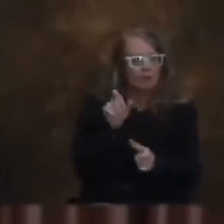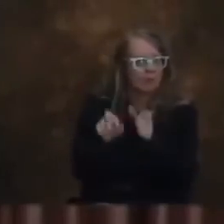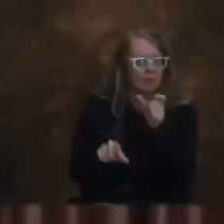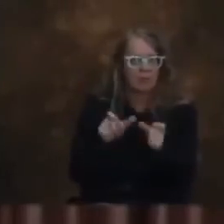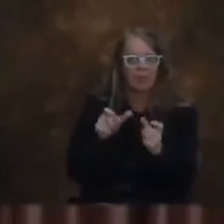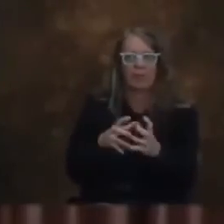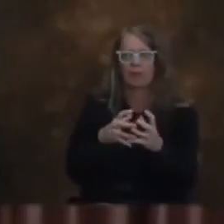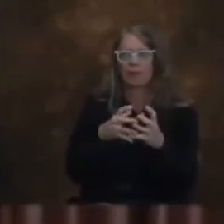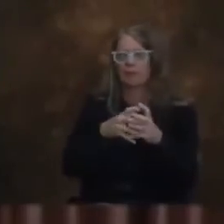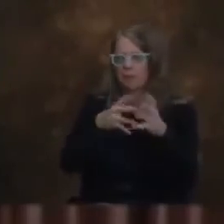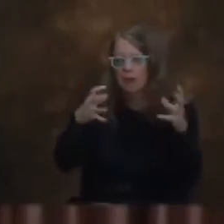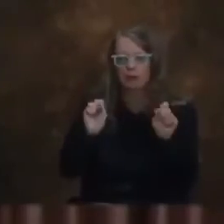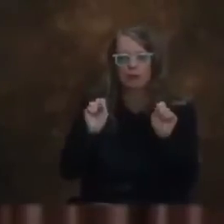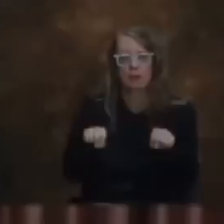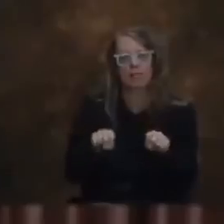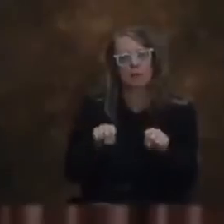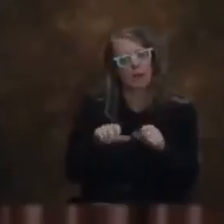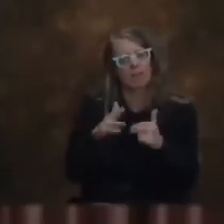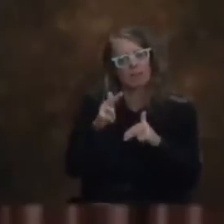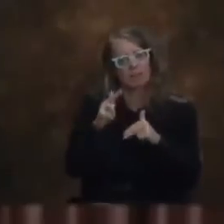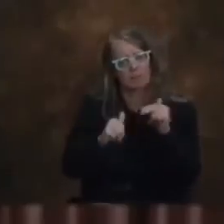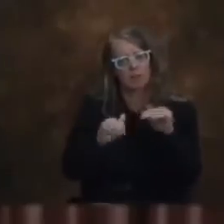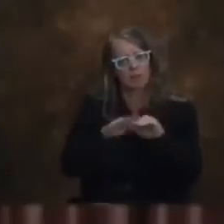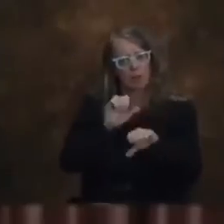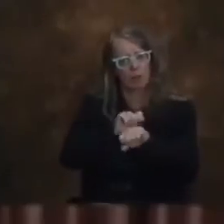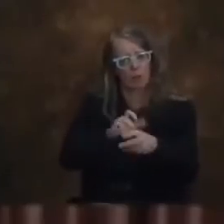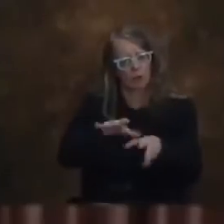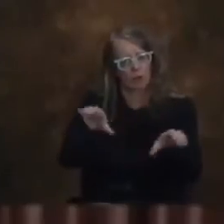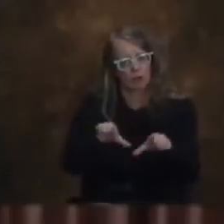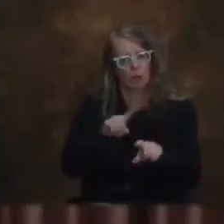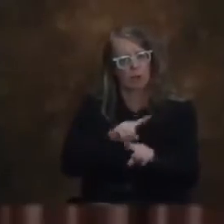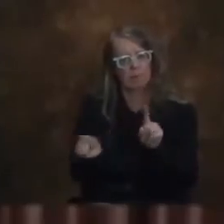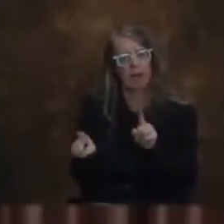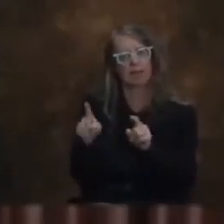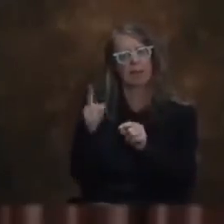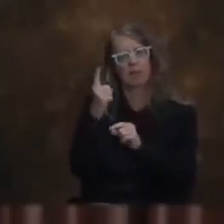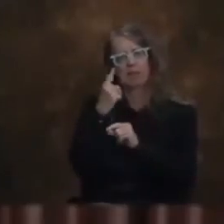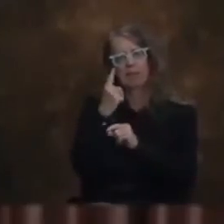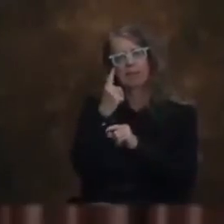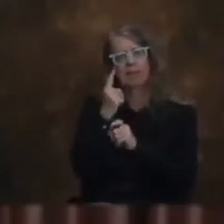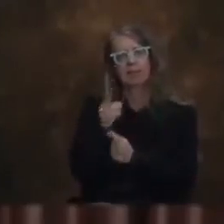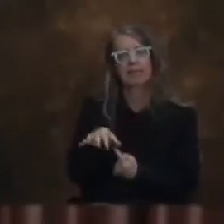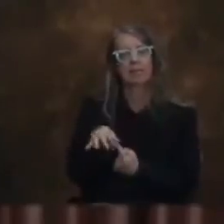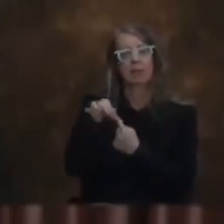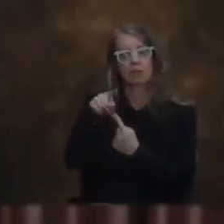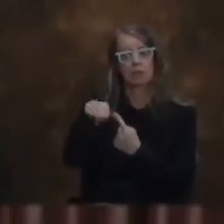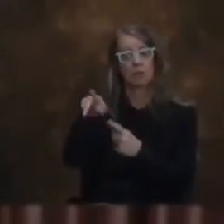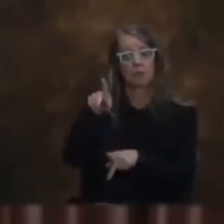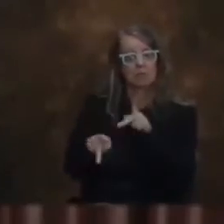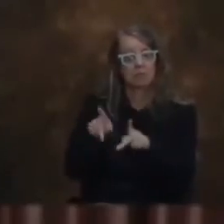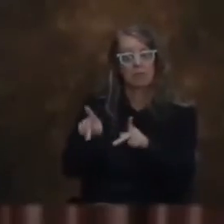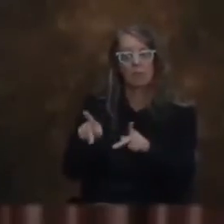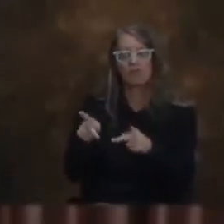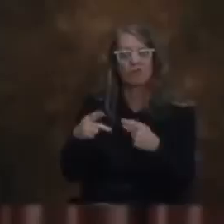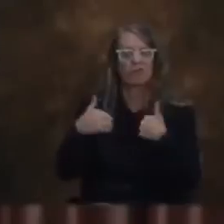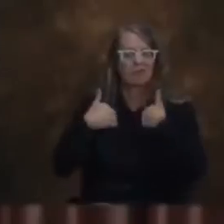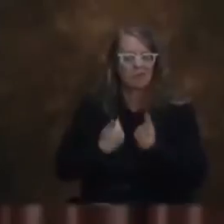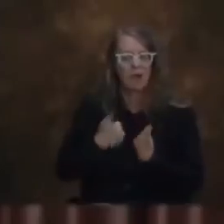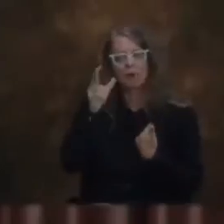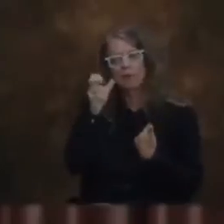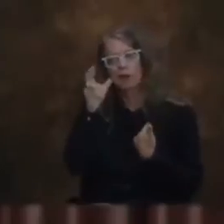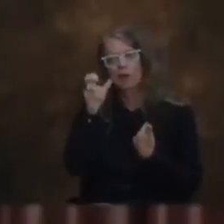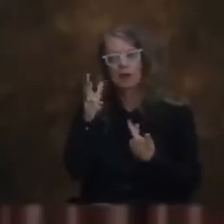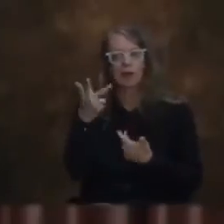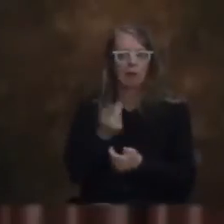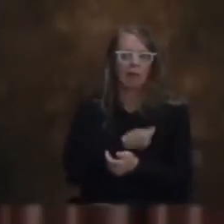y construyendo sobre lo que ustedes han estado haciendo pero cuando hay personas experimentando fatigas